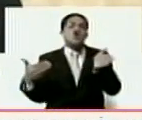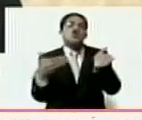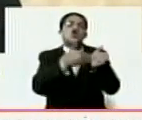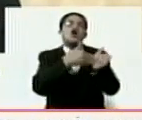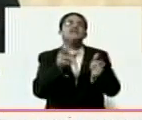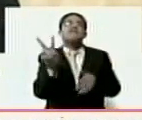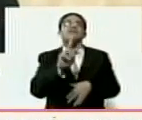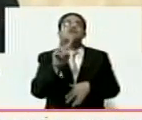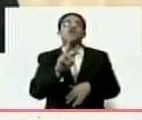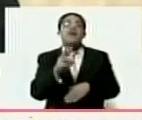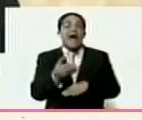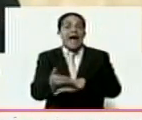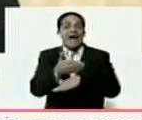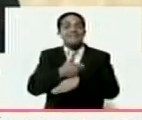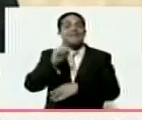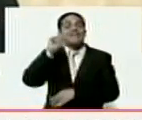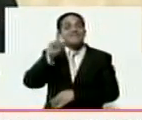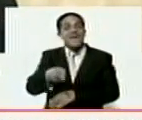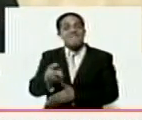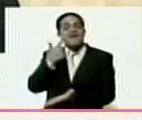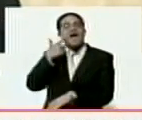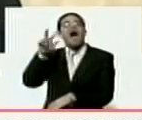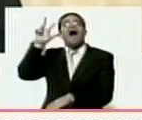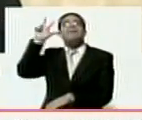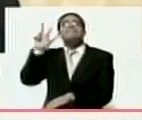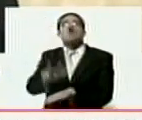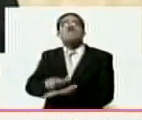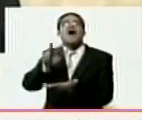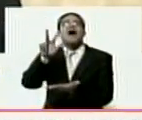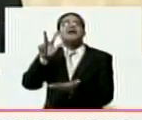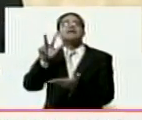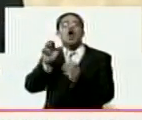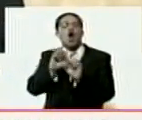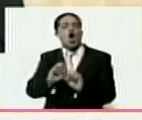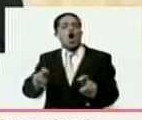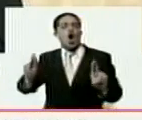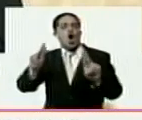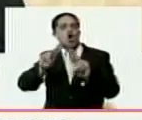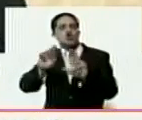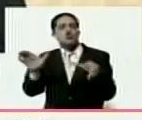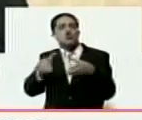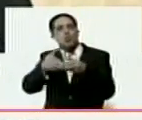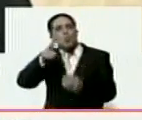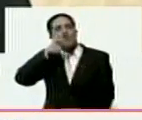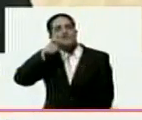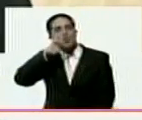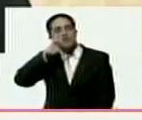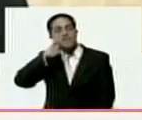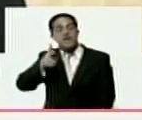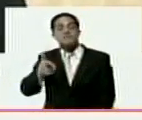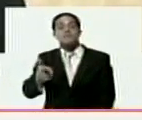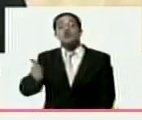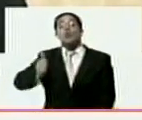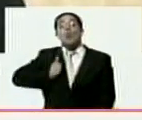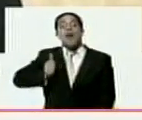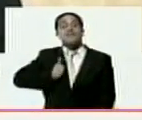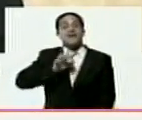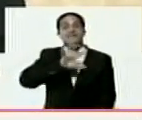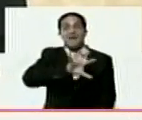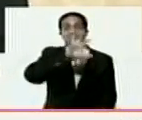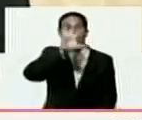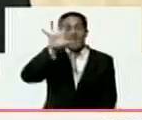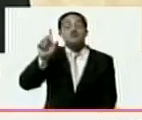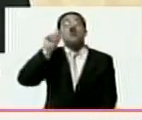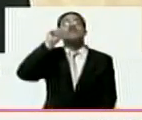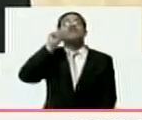ser aprobado por el Consejo de Seguridad de las Naciones Unidas. Cualquier órgano regional debería